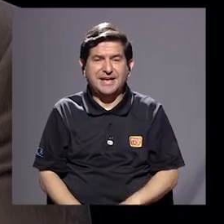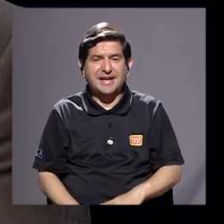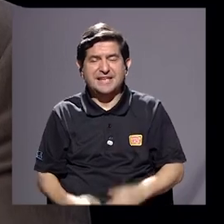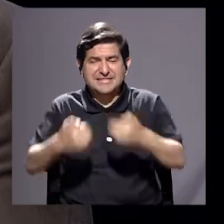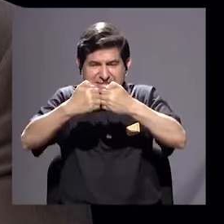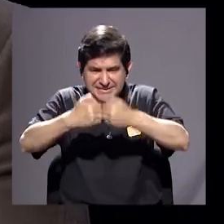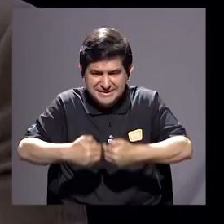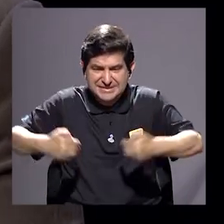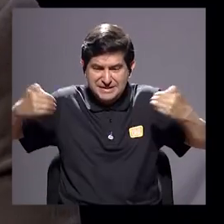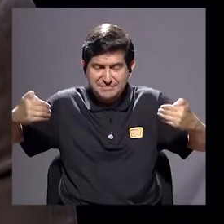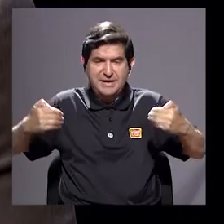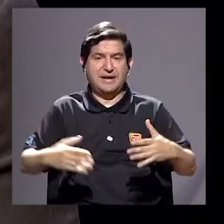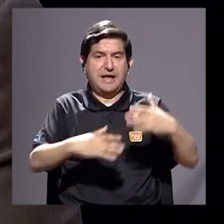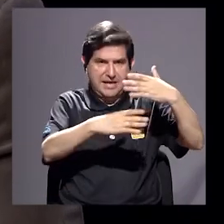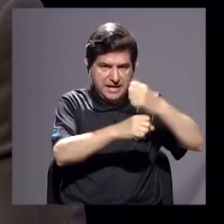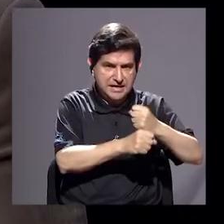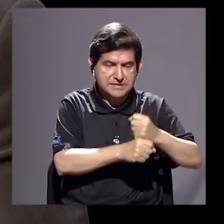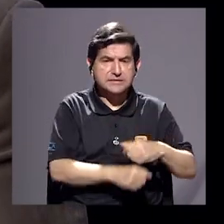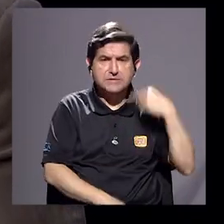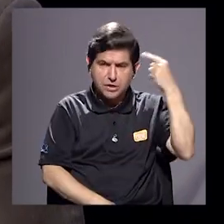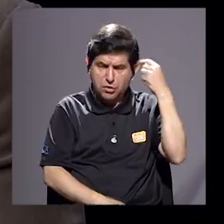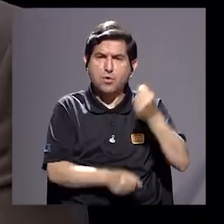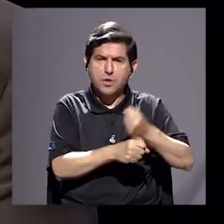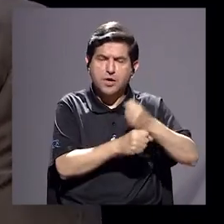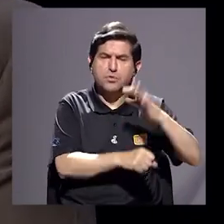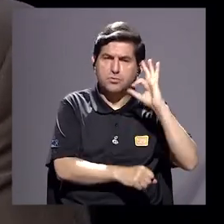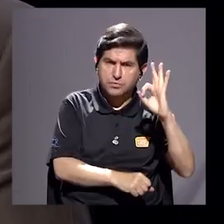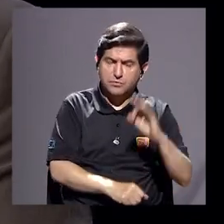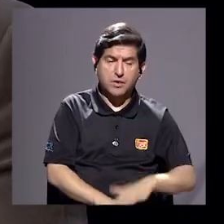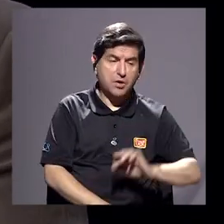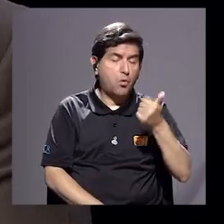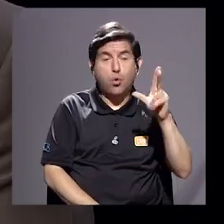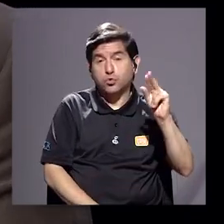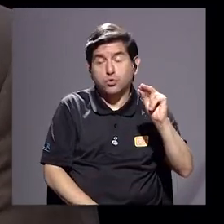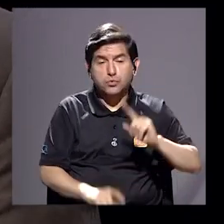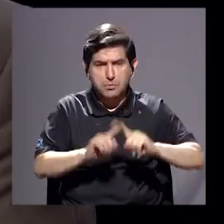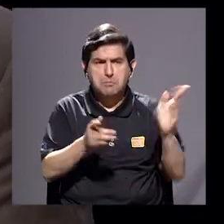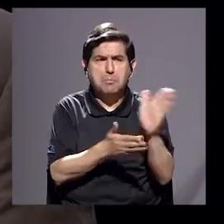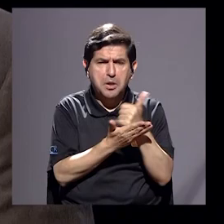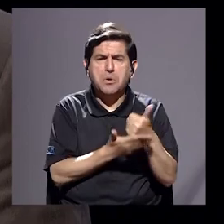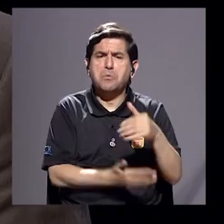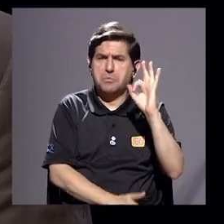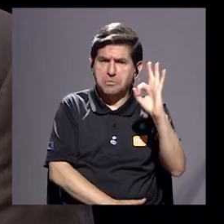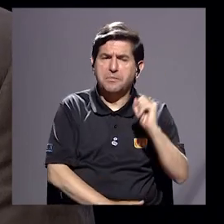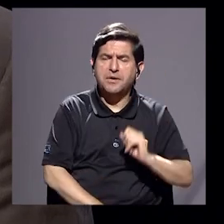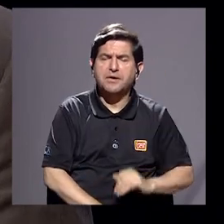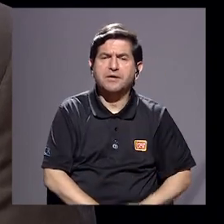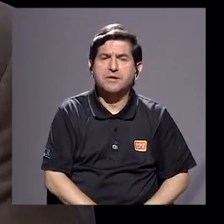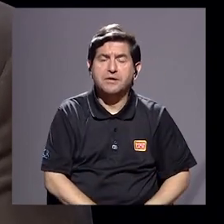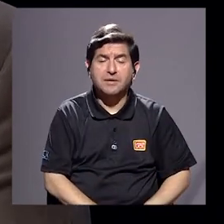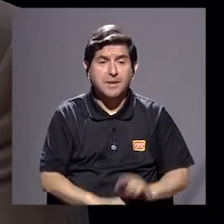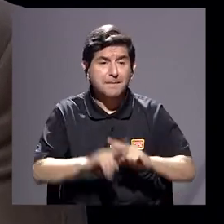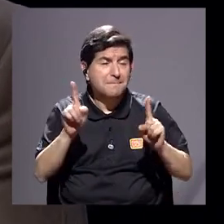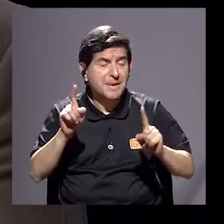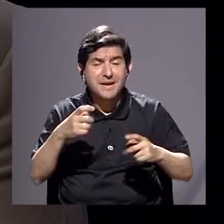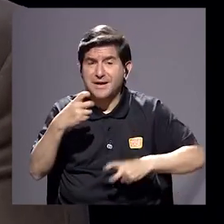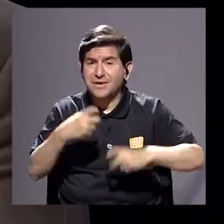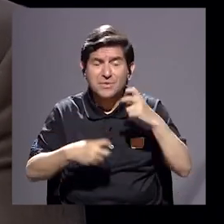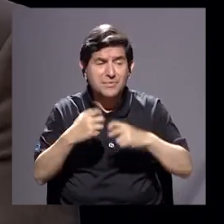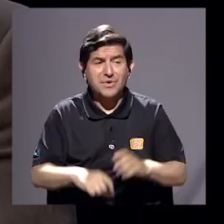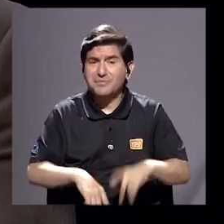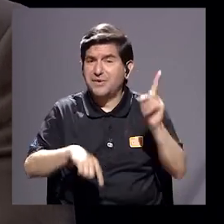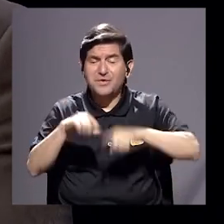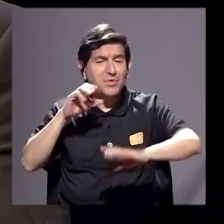lo que hacen porque algunos gobiernos han hecho bastantes cosas famosos pues no tanto pero algunos han hecho bastantes cosas y no hay un problema de que no